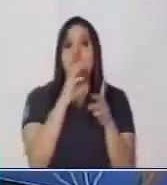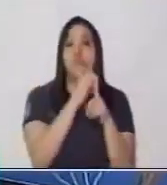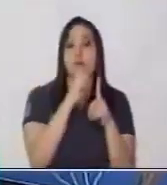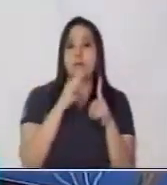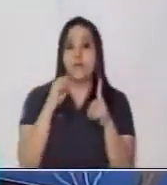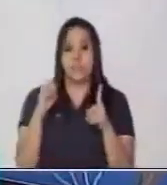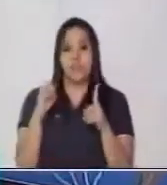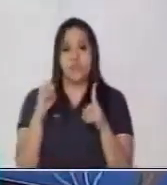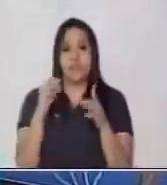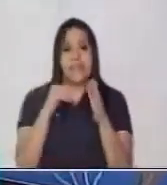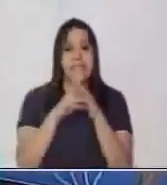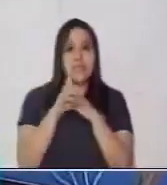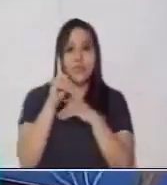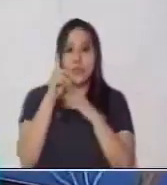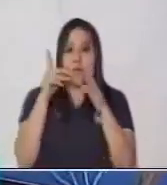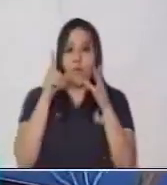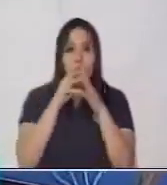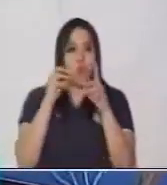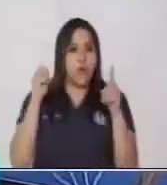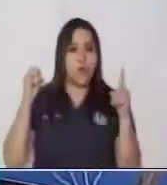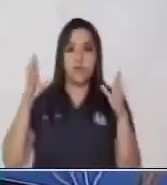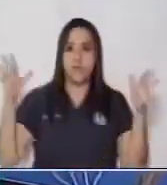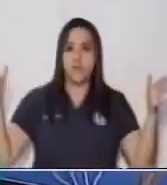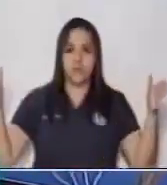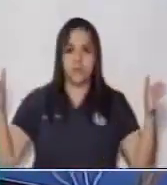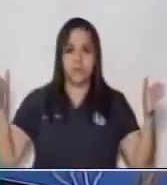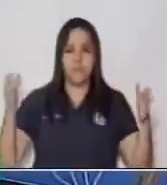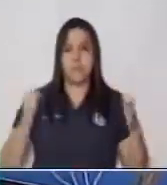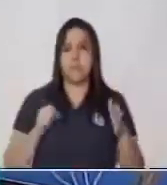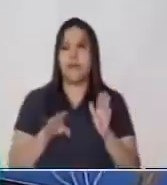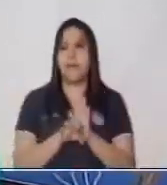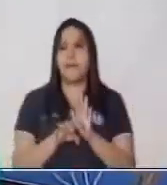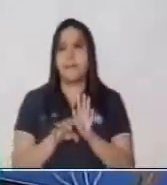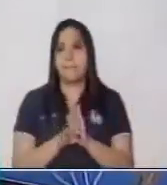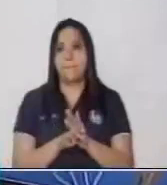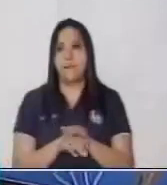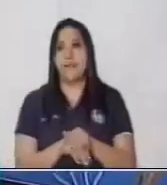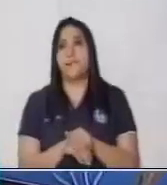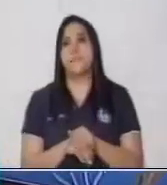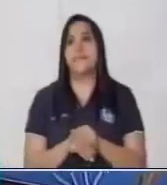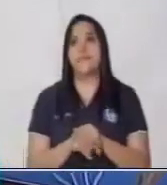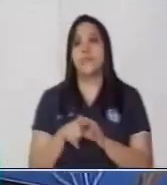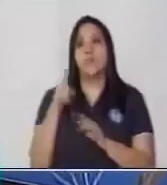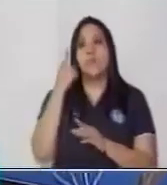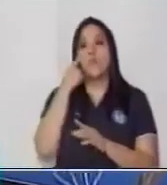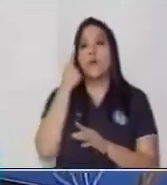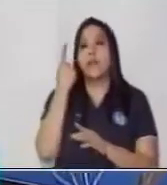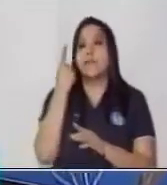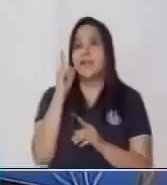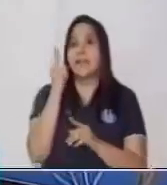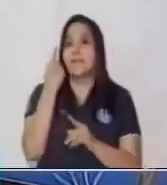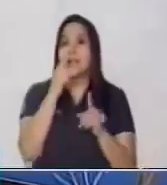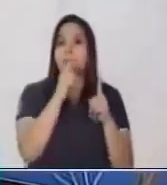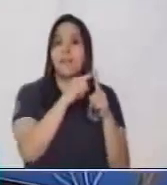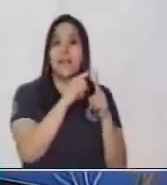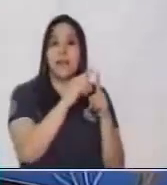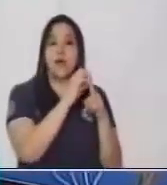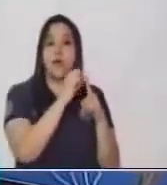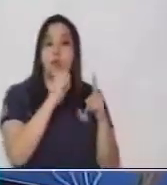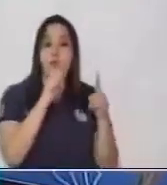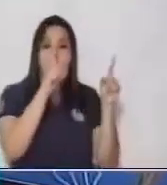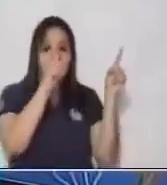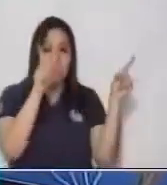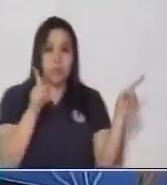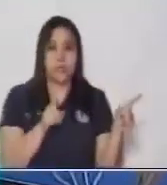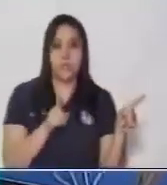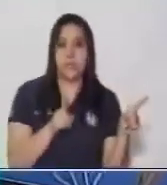proposiciones dentro de una oración. Entonces pasamos a identificar la primera proposición dentro